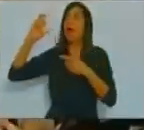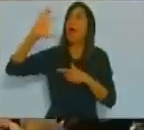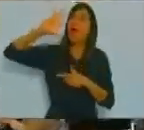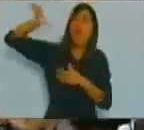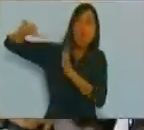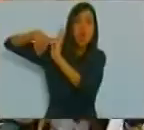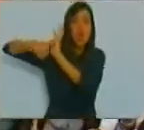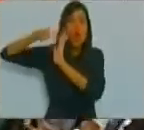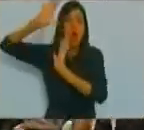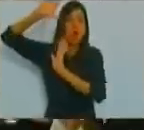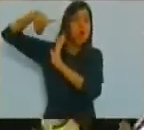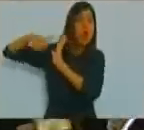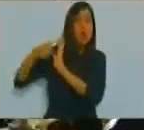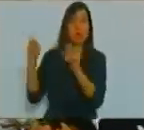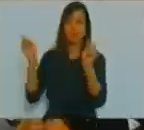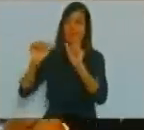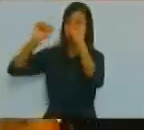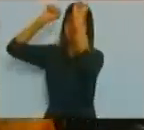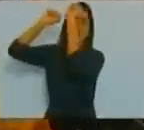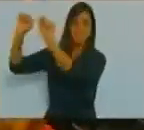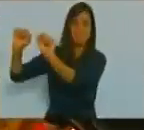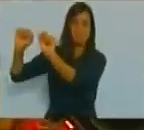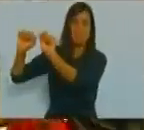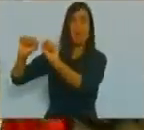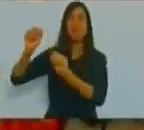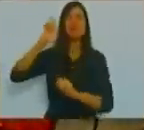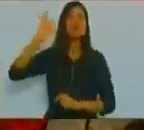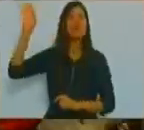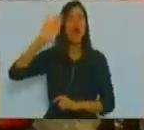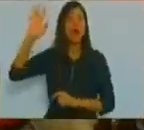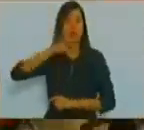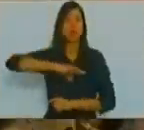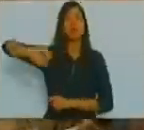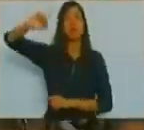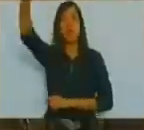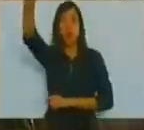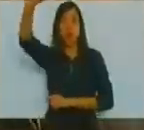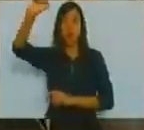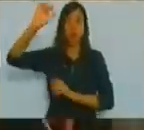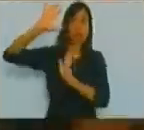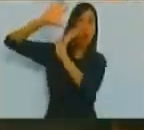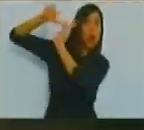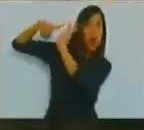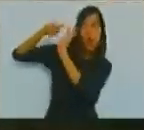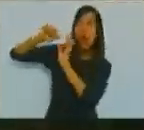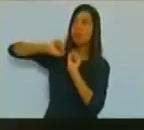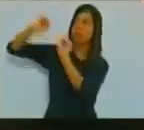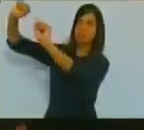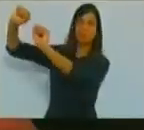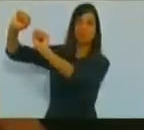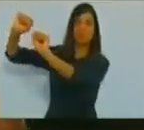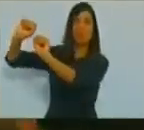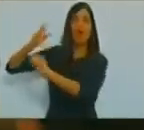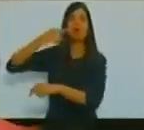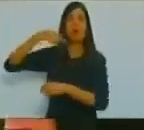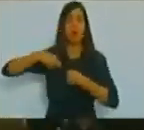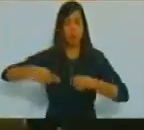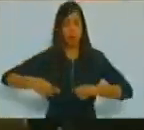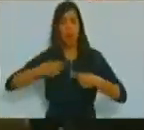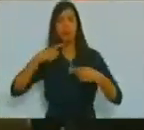sueño chavista el sueño socialista el sueño humanista que está